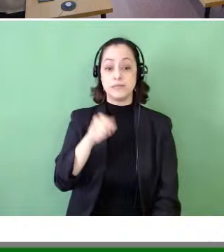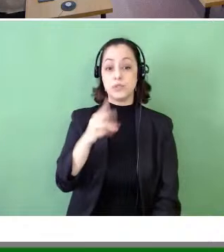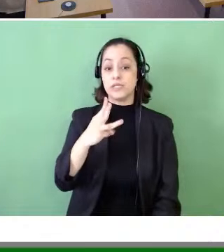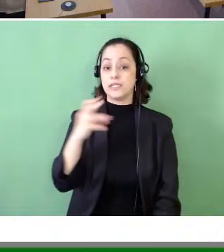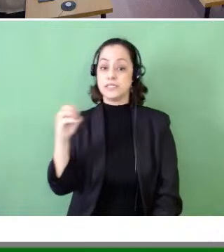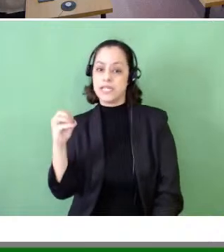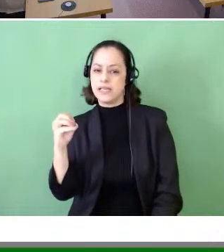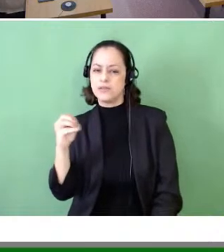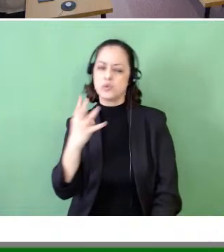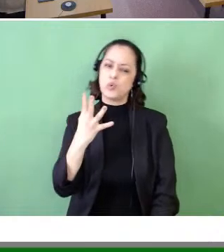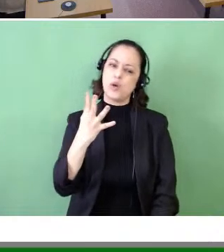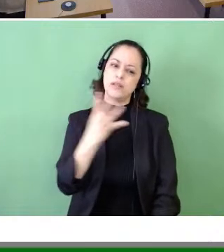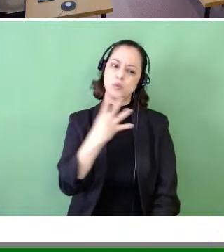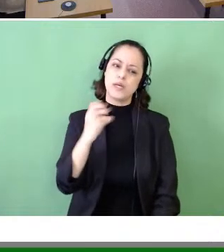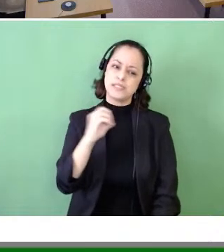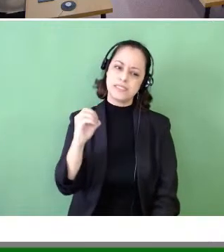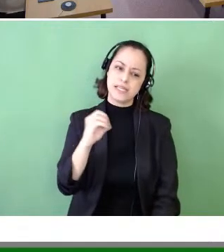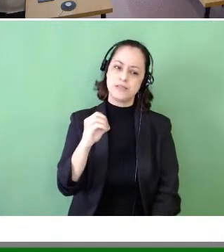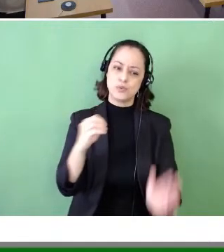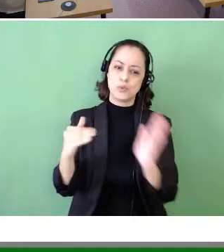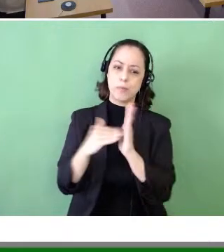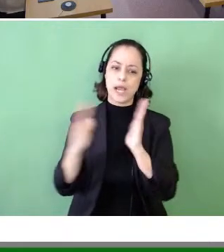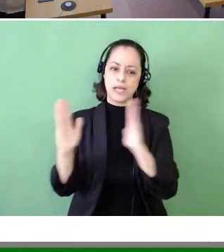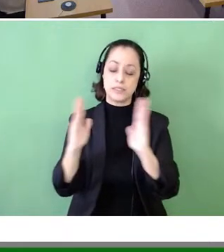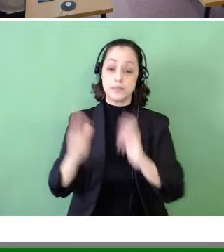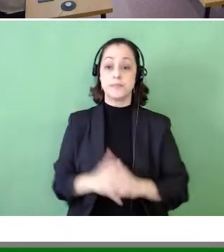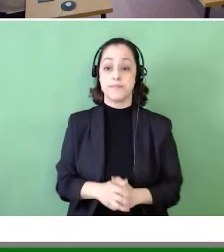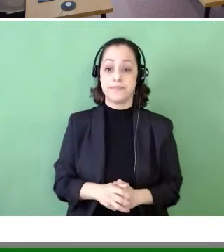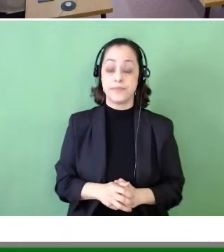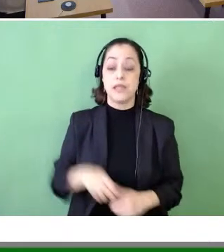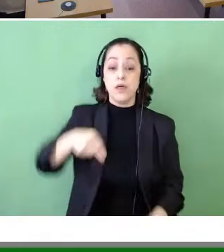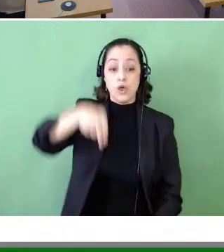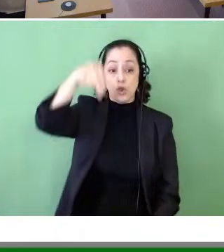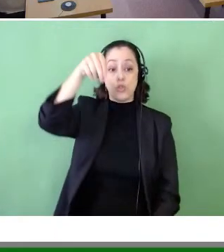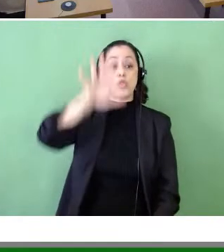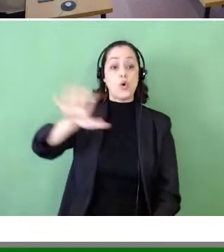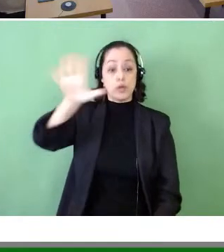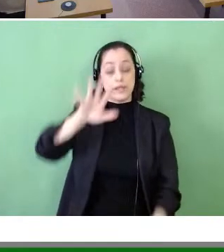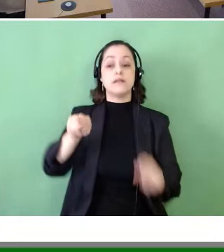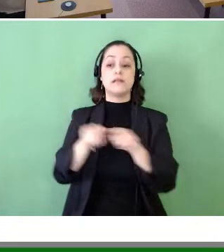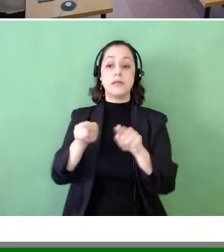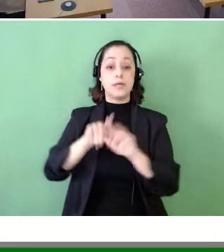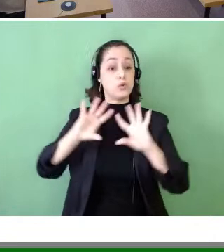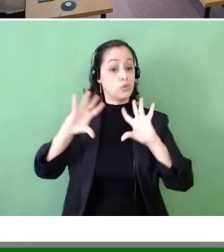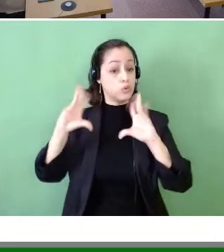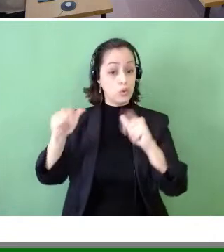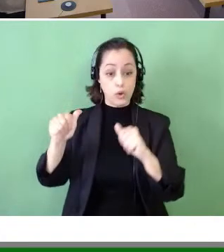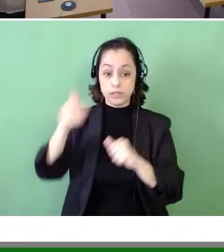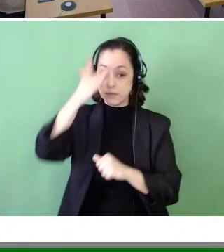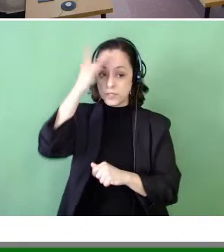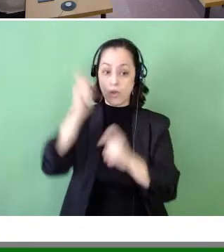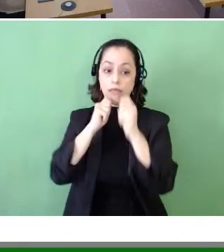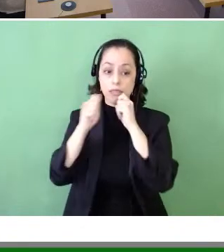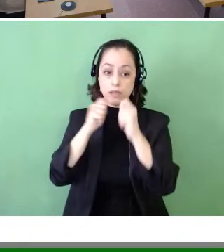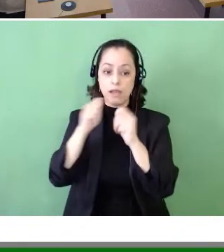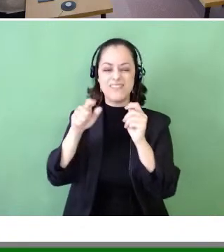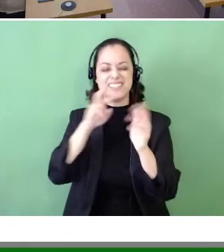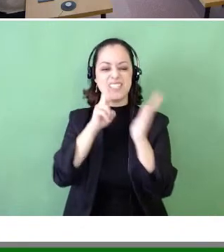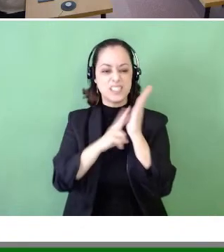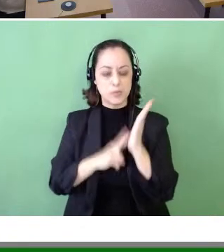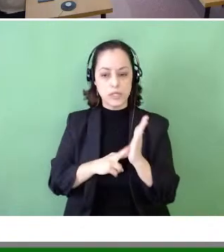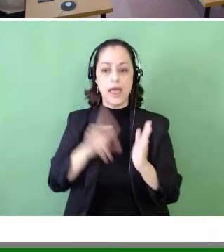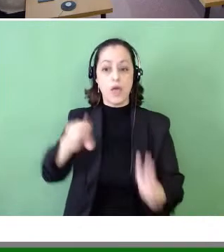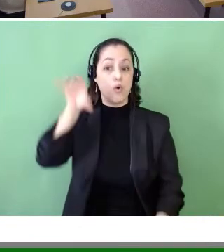4.400 reales, más o menos. En Nordeste también son todos oyentes, y hay, también trabajan